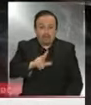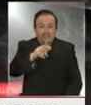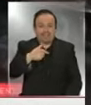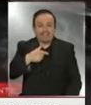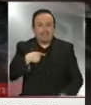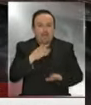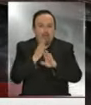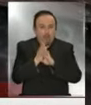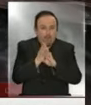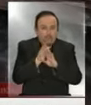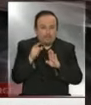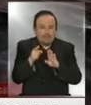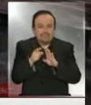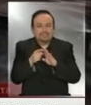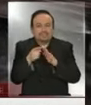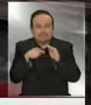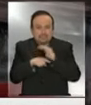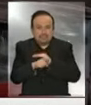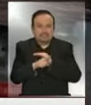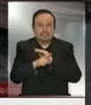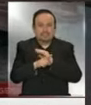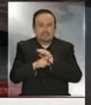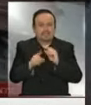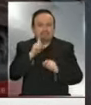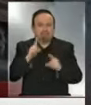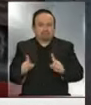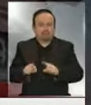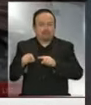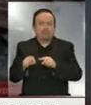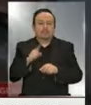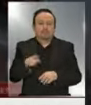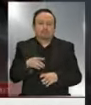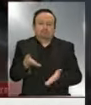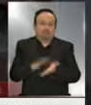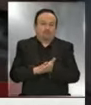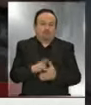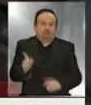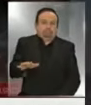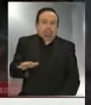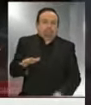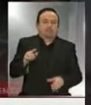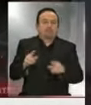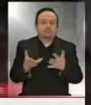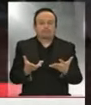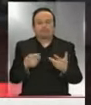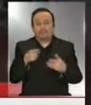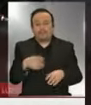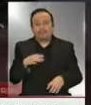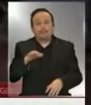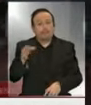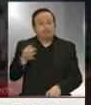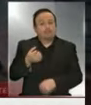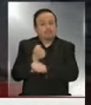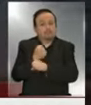mientras se escondía en un lugar que estaba aparentemente electrificado. Estamos acá junto al capitán Eduardo Ramírez, quien nos va a confirmar y,